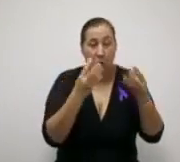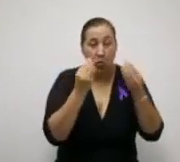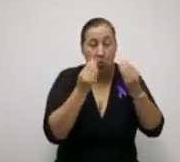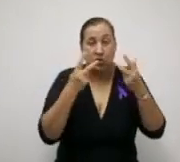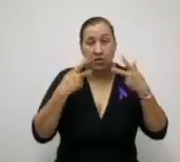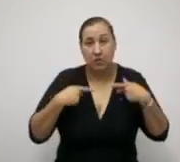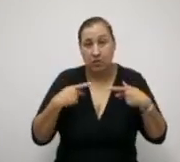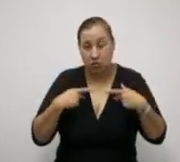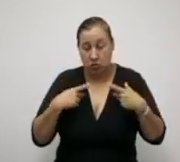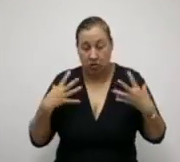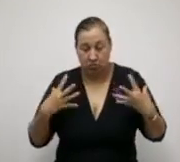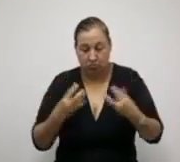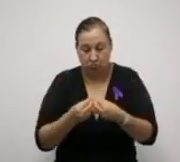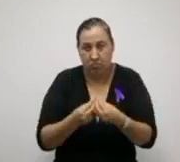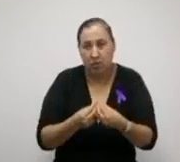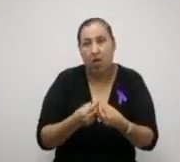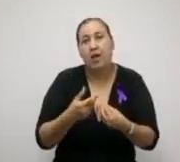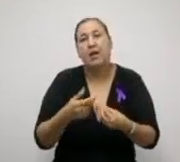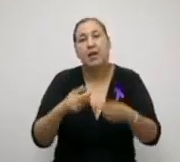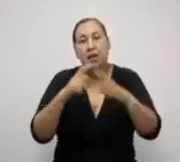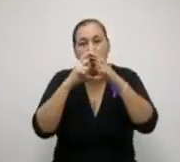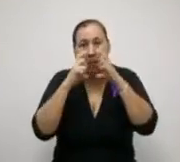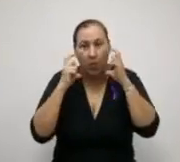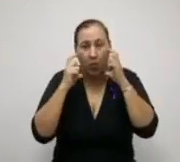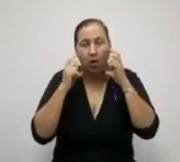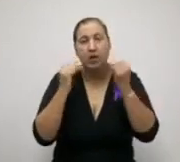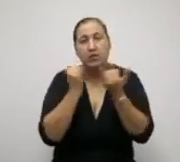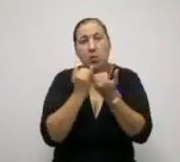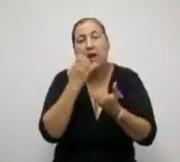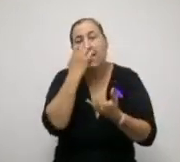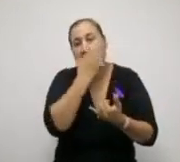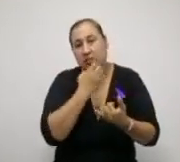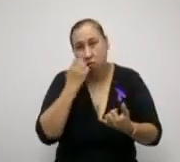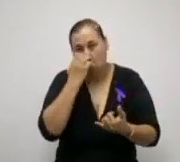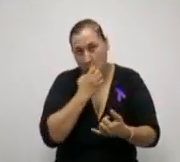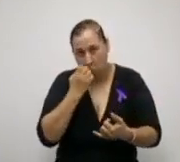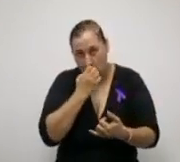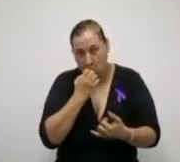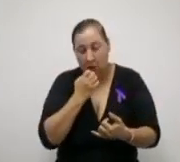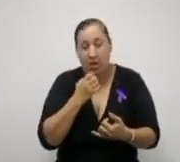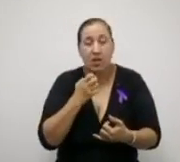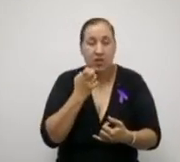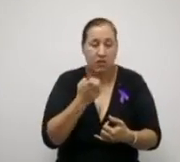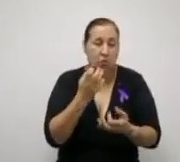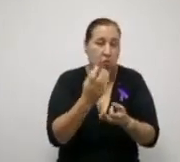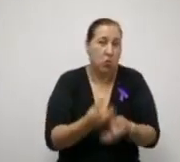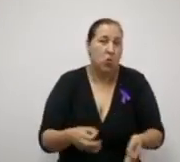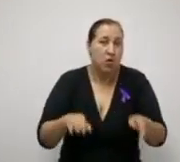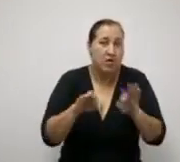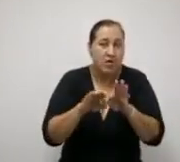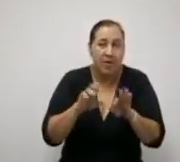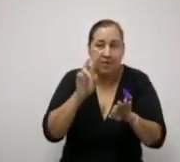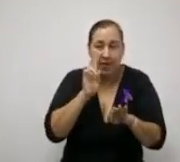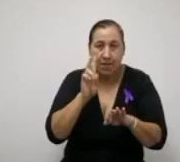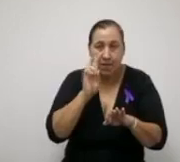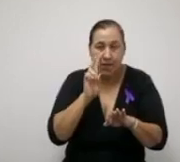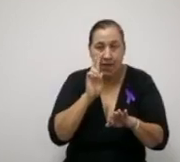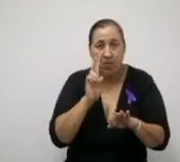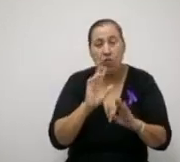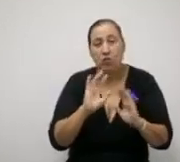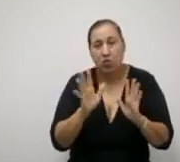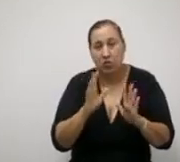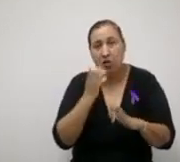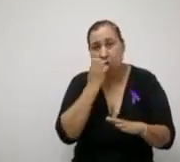aglomeraciones importantes y el uso de cubrebocas en las escuelas, todo esto atendiendo a la concordancia del decálogo escolar.